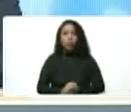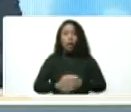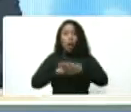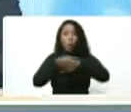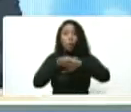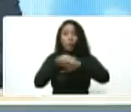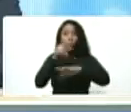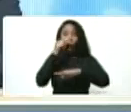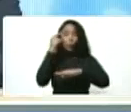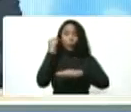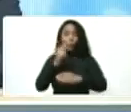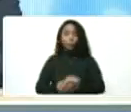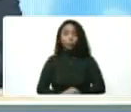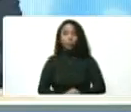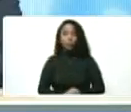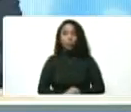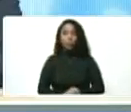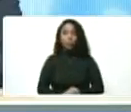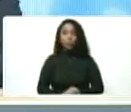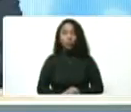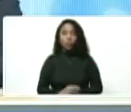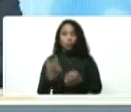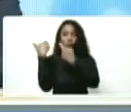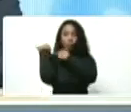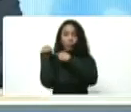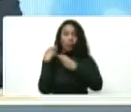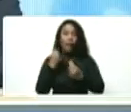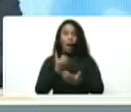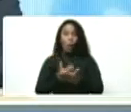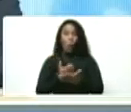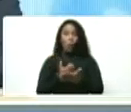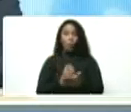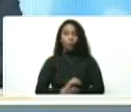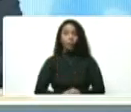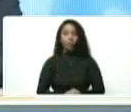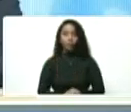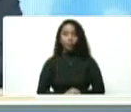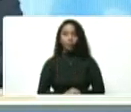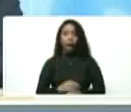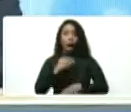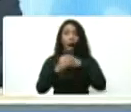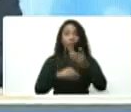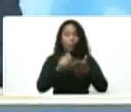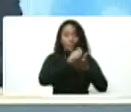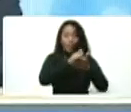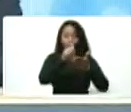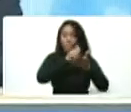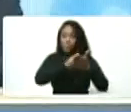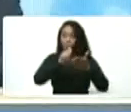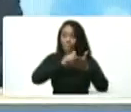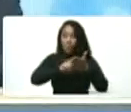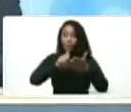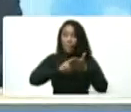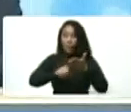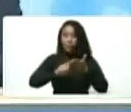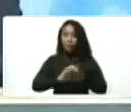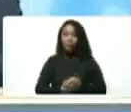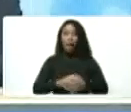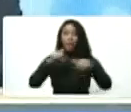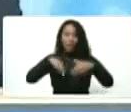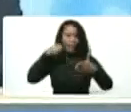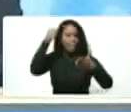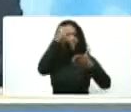ministros, ministras encargados de la economía tomar nota de este